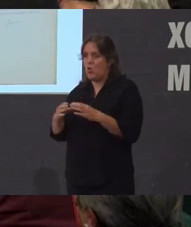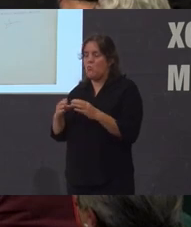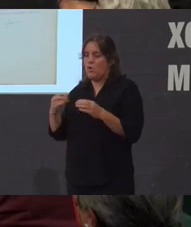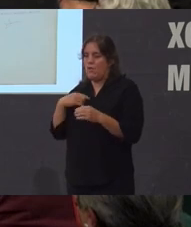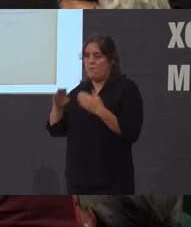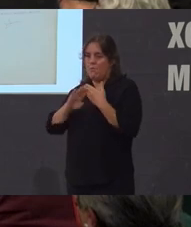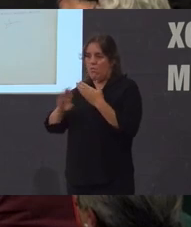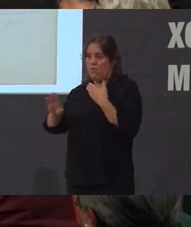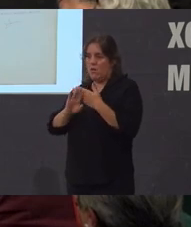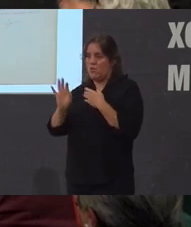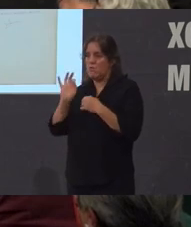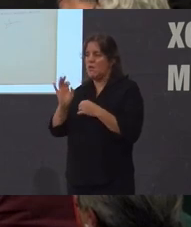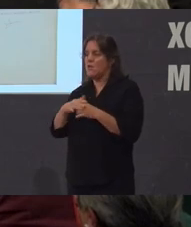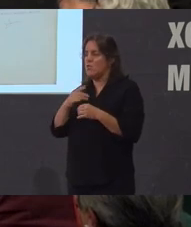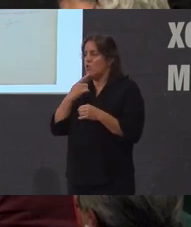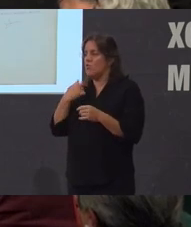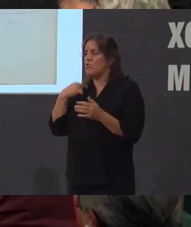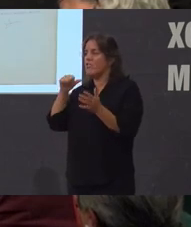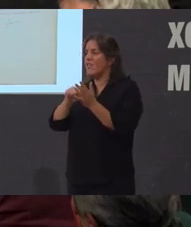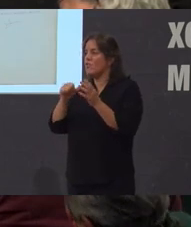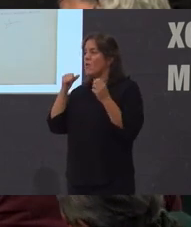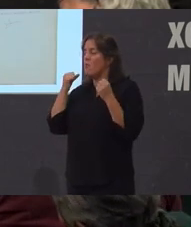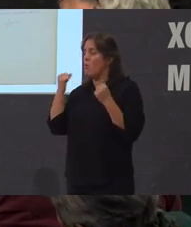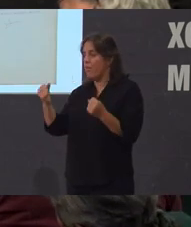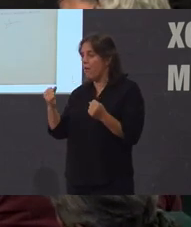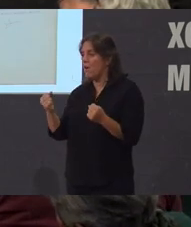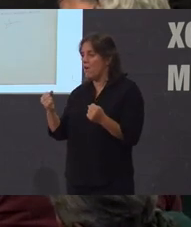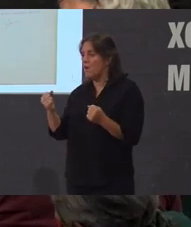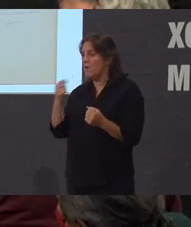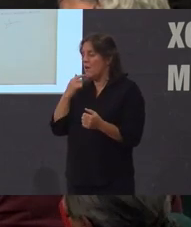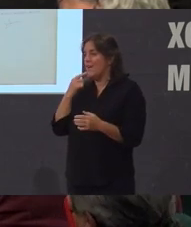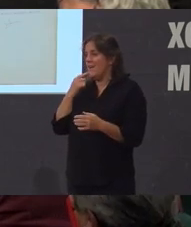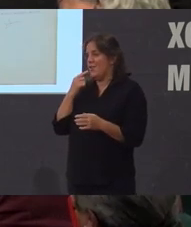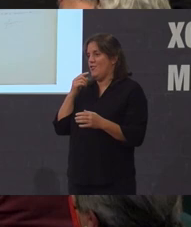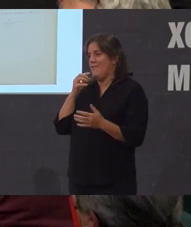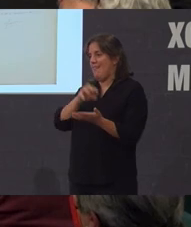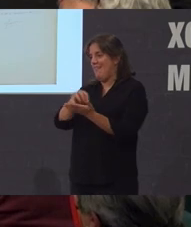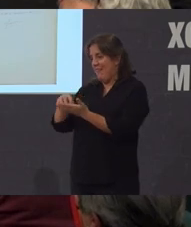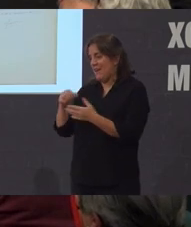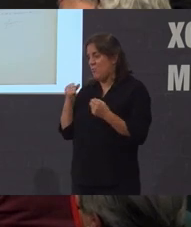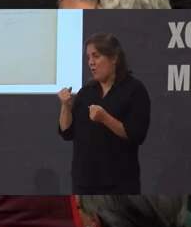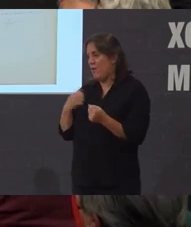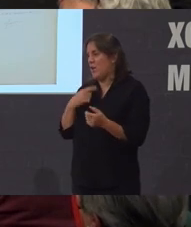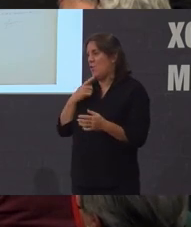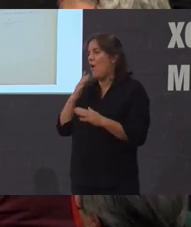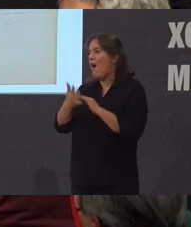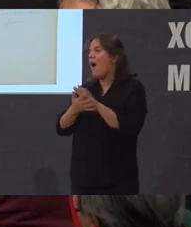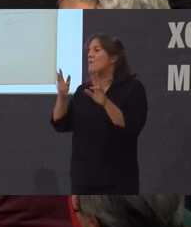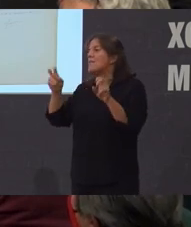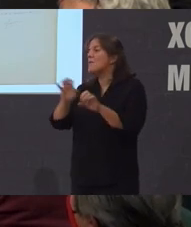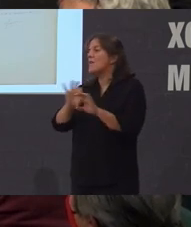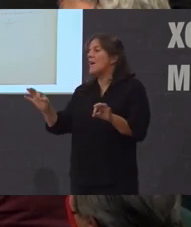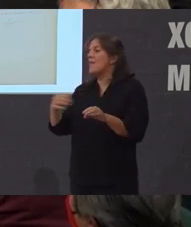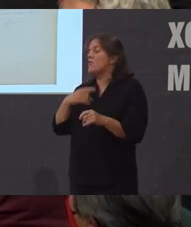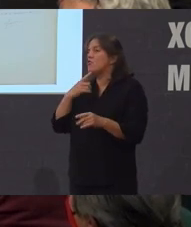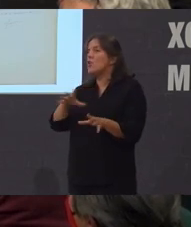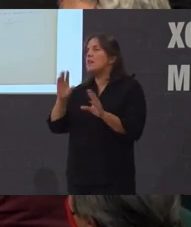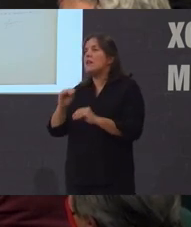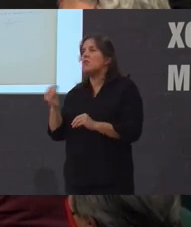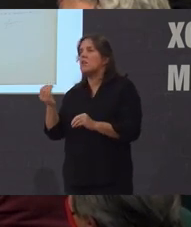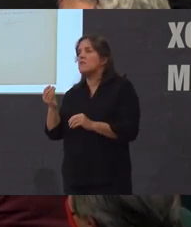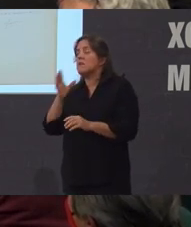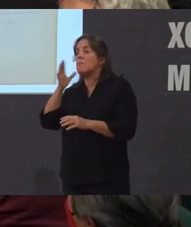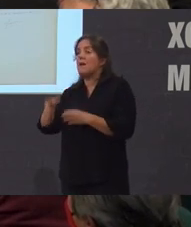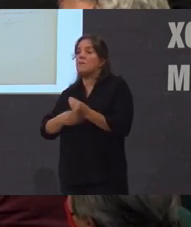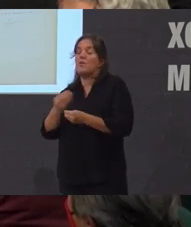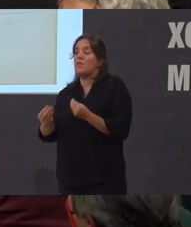E desde os centros de poder este tema nin o tocan. Que se pode entender por iso? Estamos facendo o mismo que